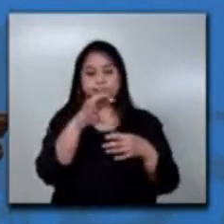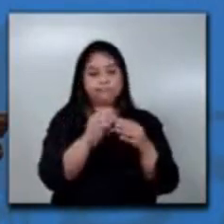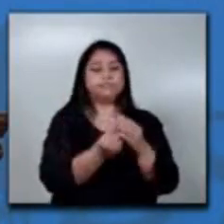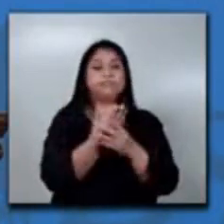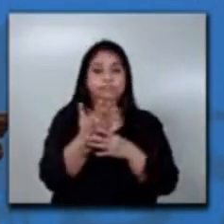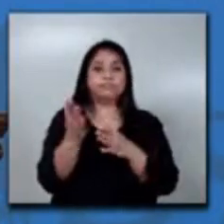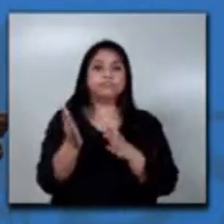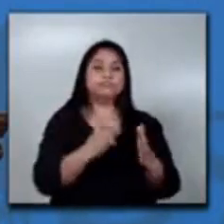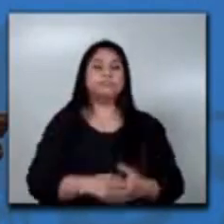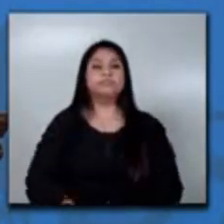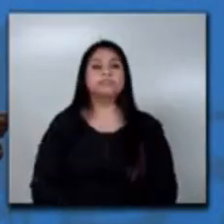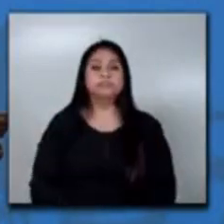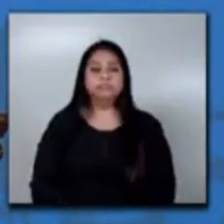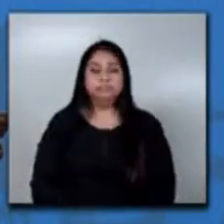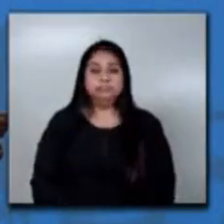Gracias.